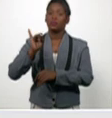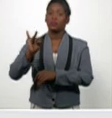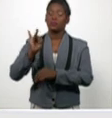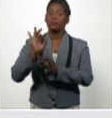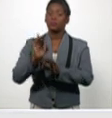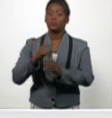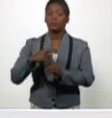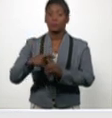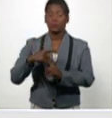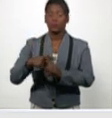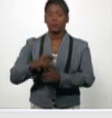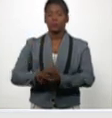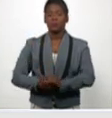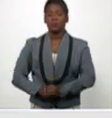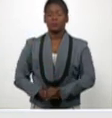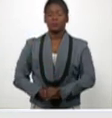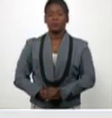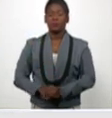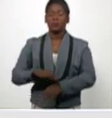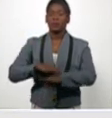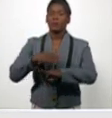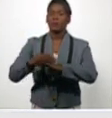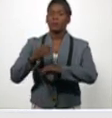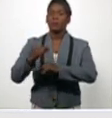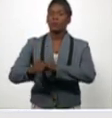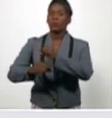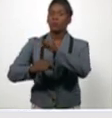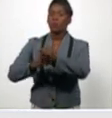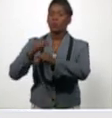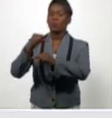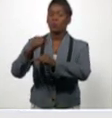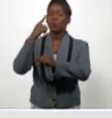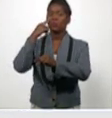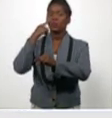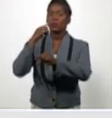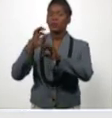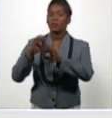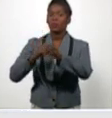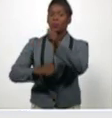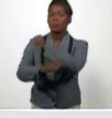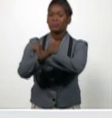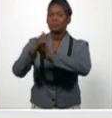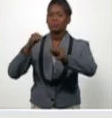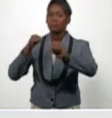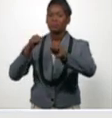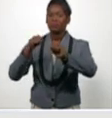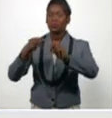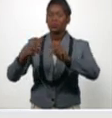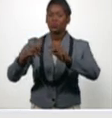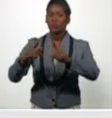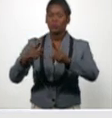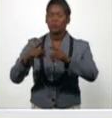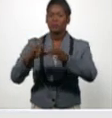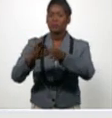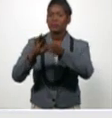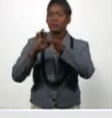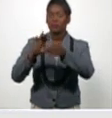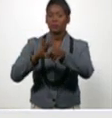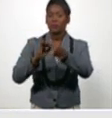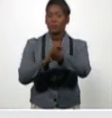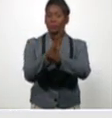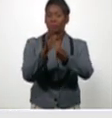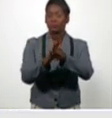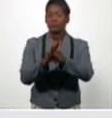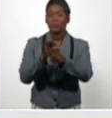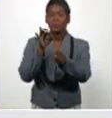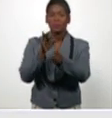Y después, ustedes ven el rebrote que hay ahí, que aparece a partir del día 19